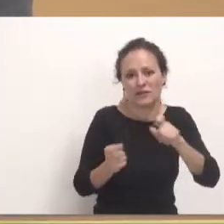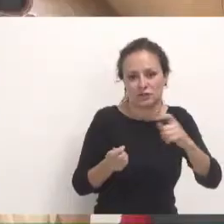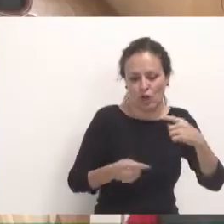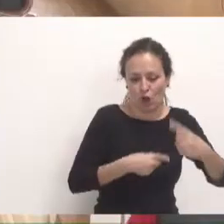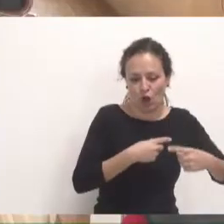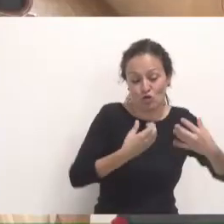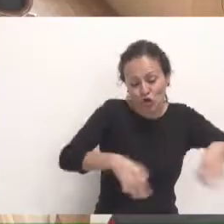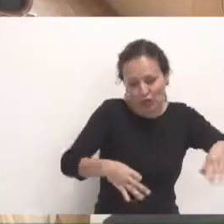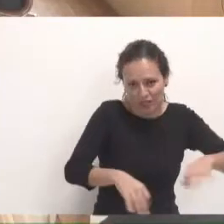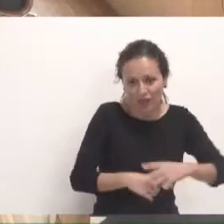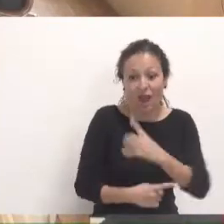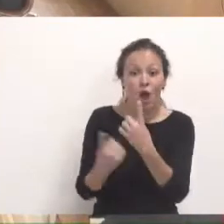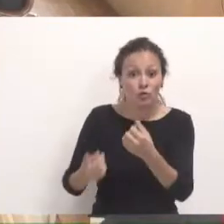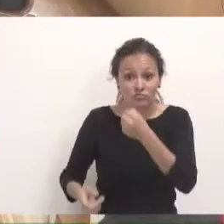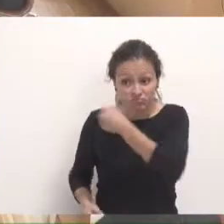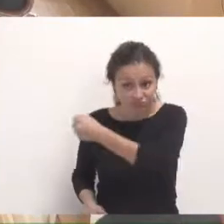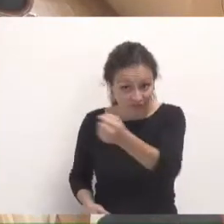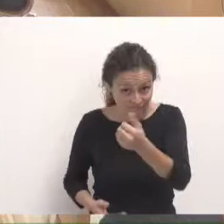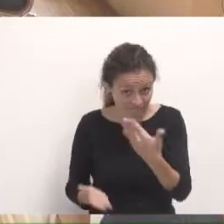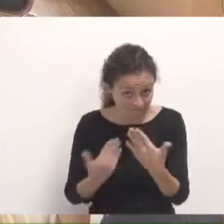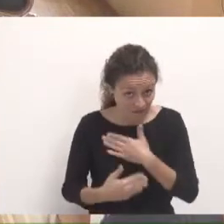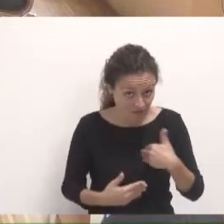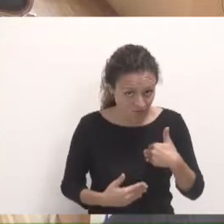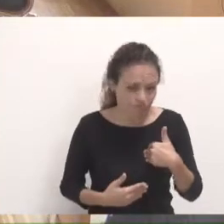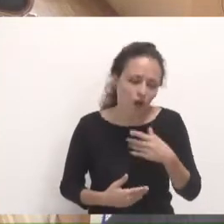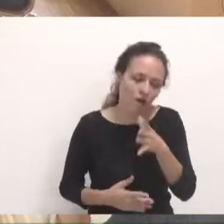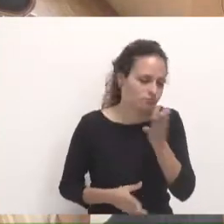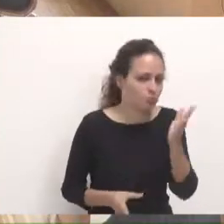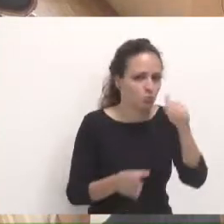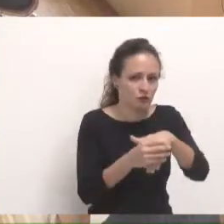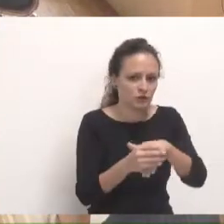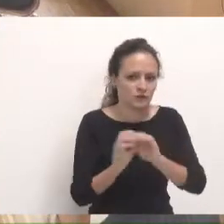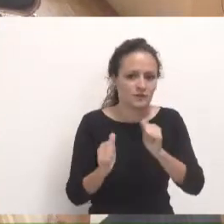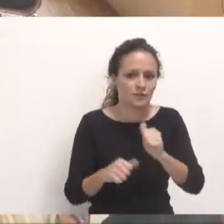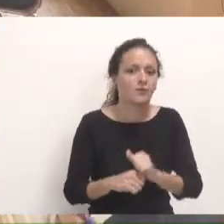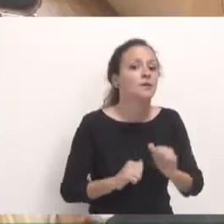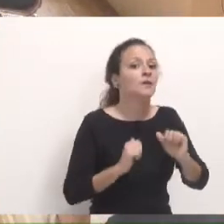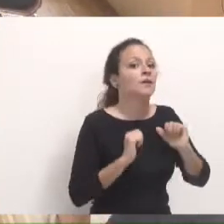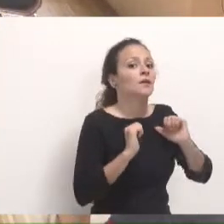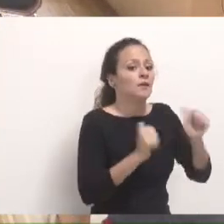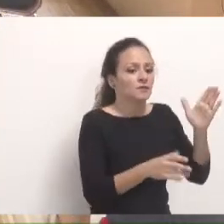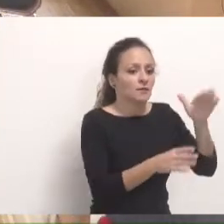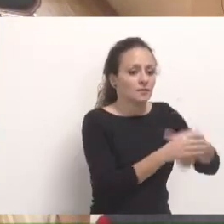grupos? Se somete a votación. Comienza la votación.